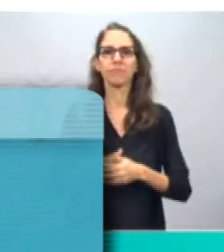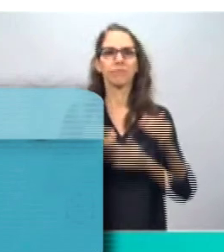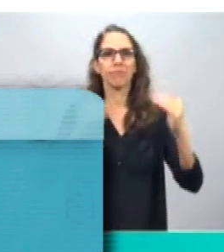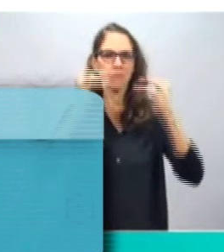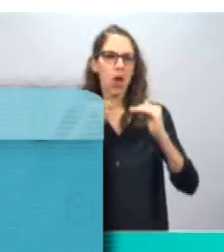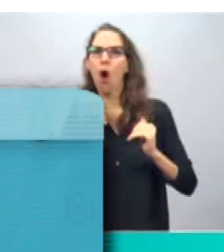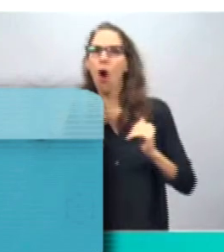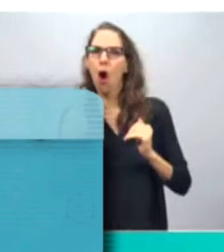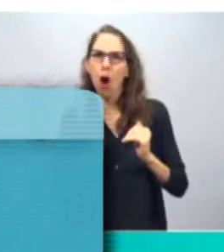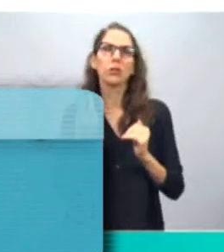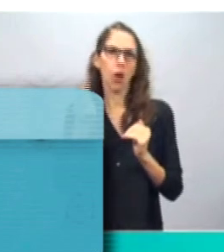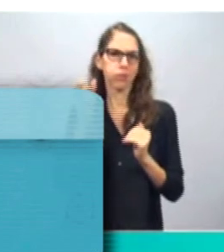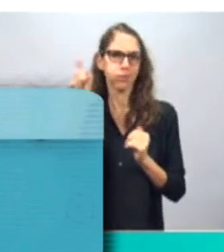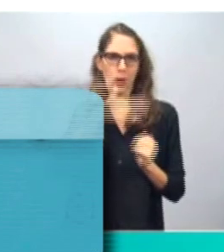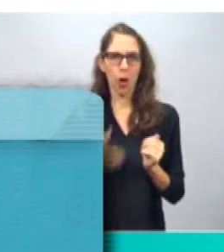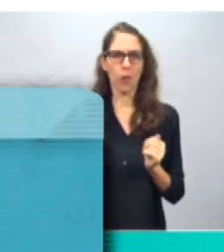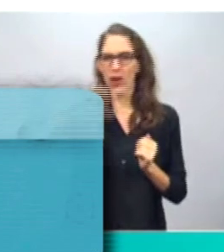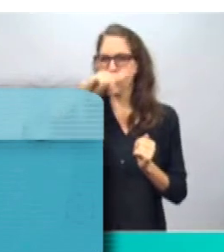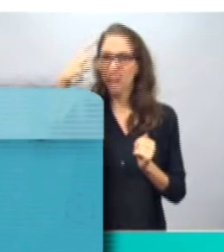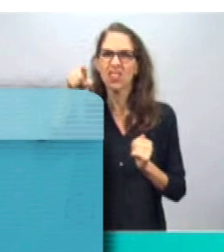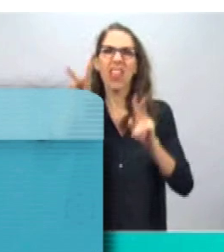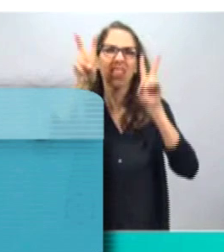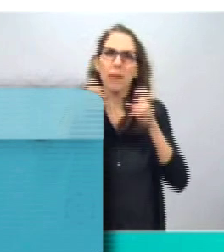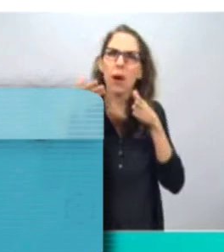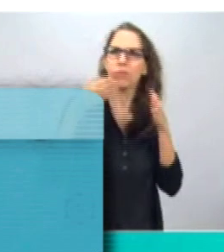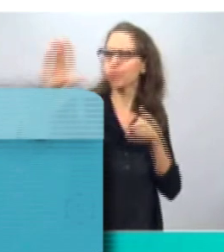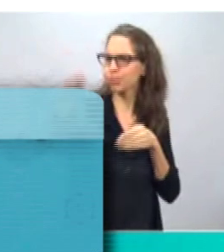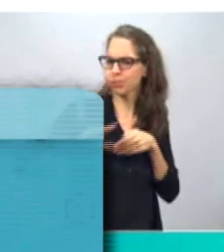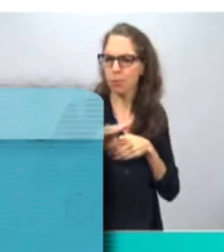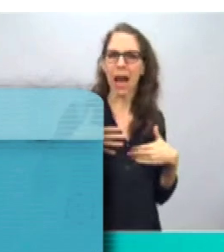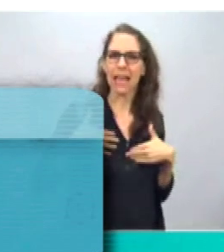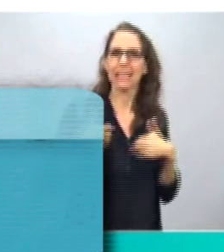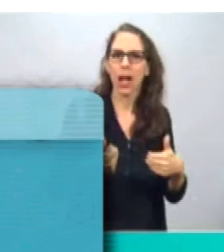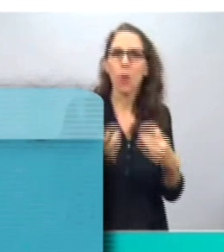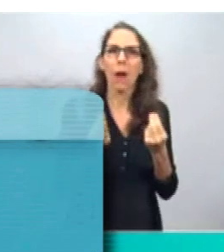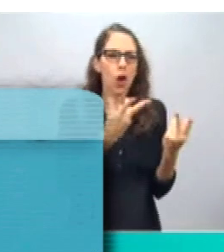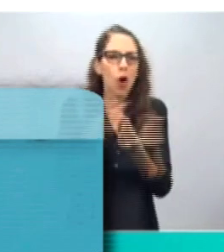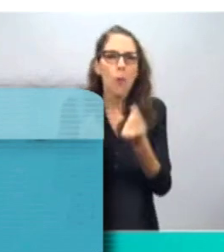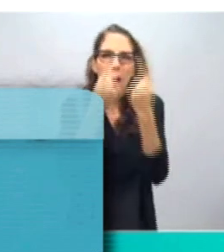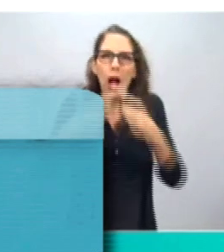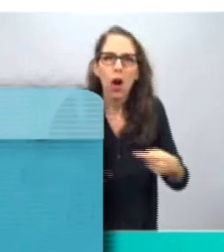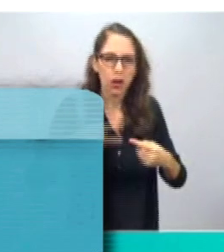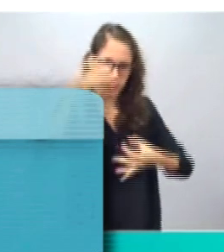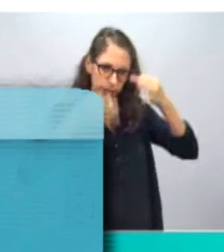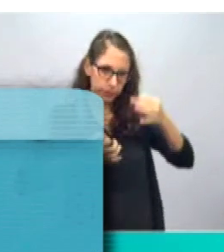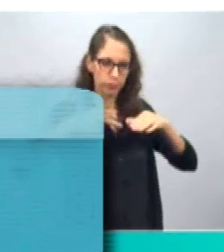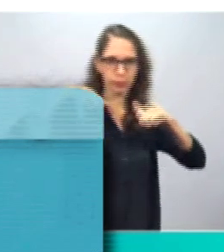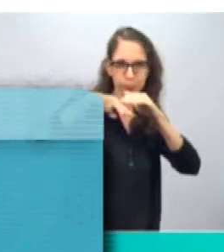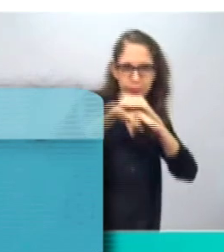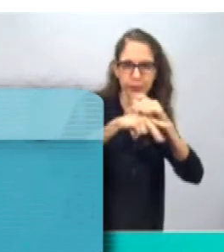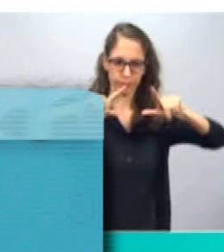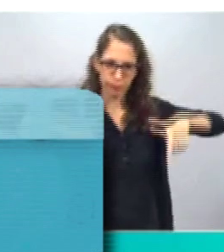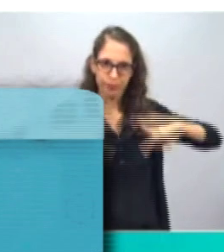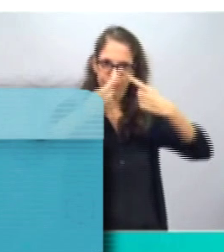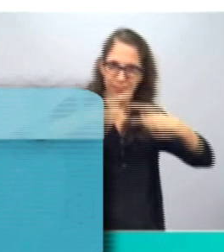fondos comprometidos por el Gobierno Nacional en materia de salud para la compra de equipamiento de diagnóstico por imágenes. Esto nos